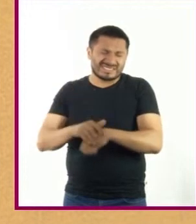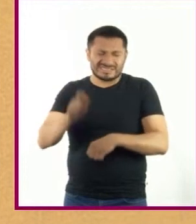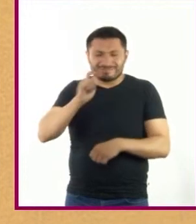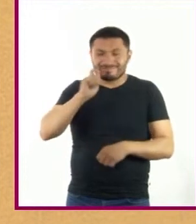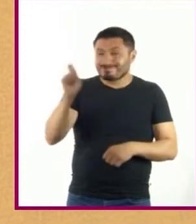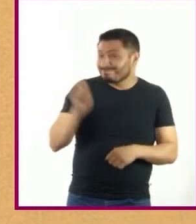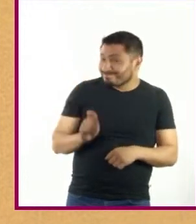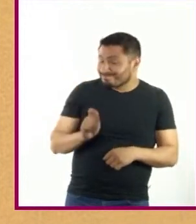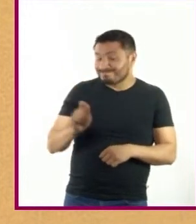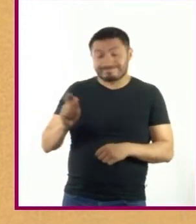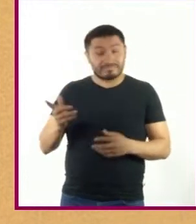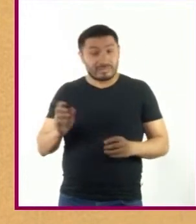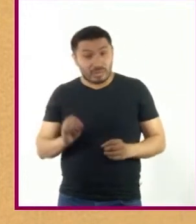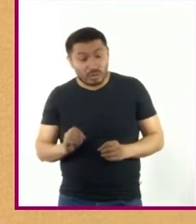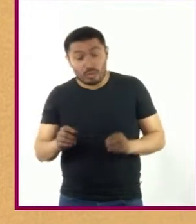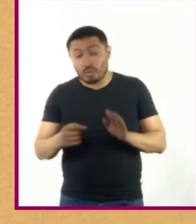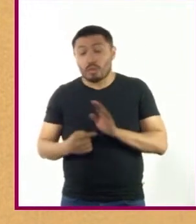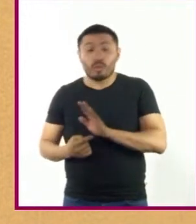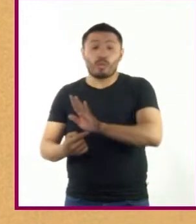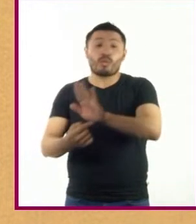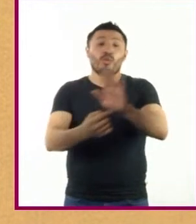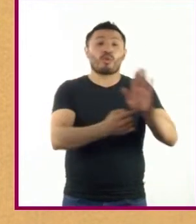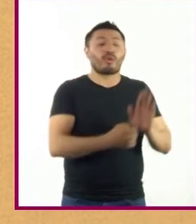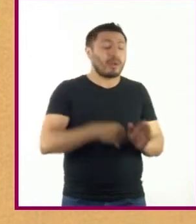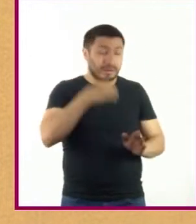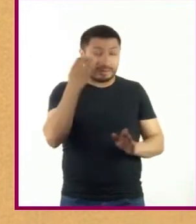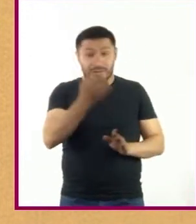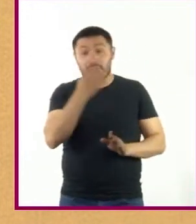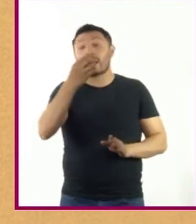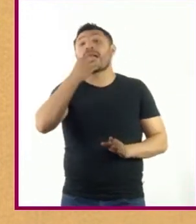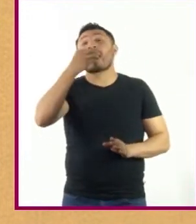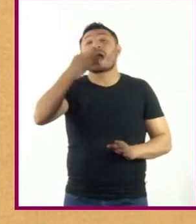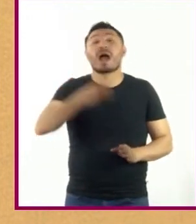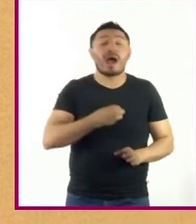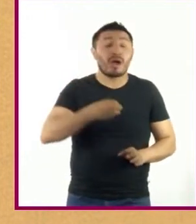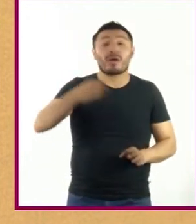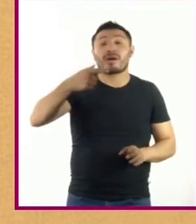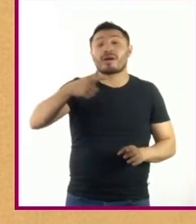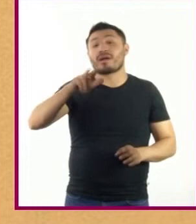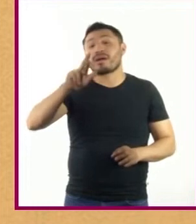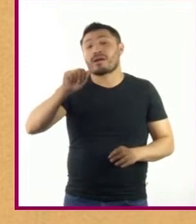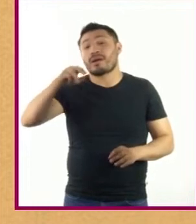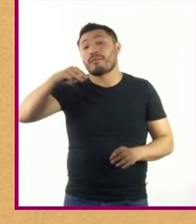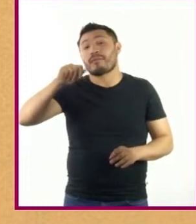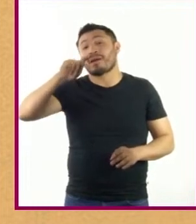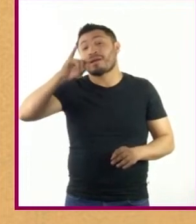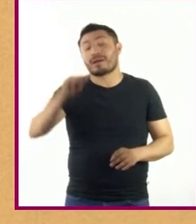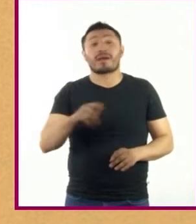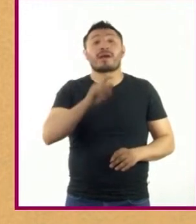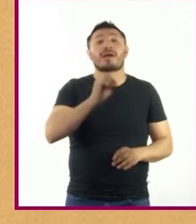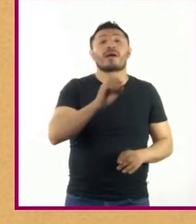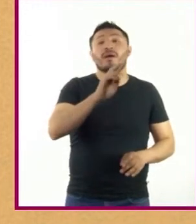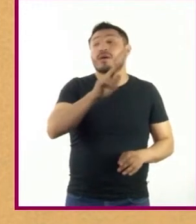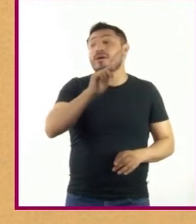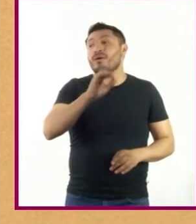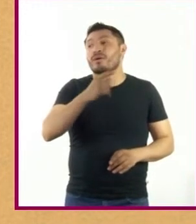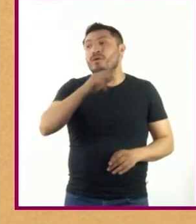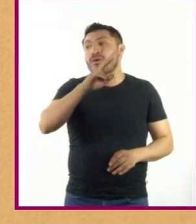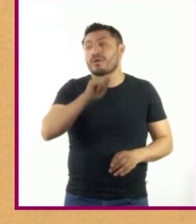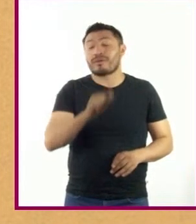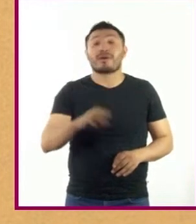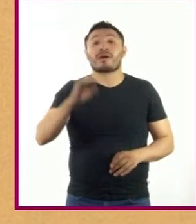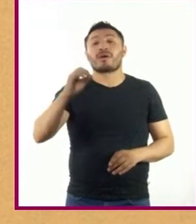que para presentar frente a toda la escuela, aunque la gramática, la ortografía, la coherencia y la